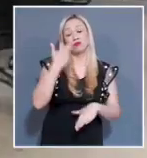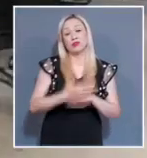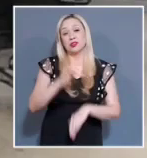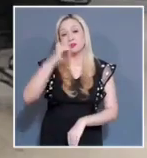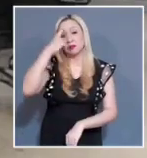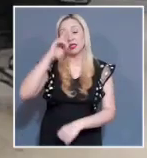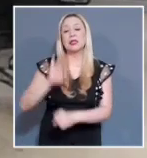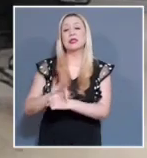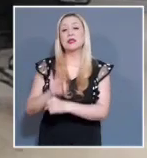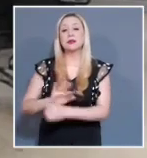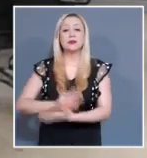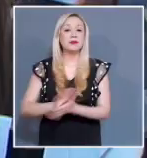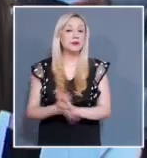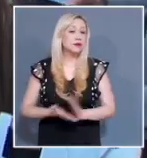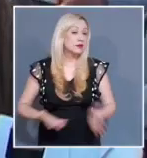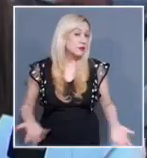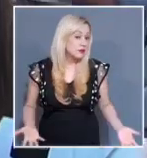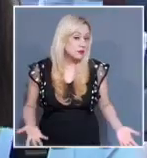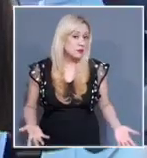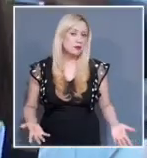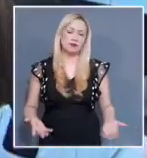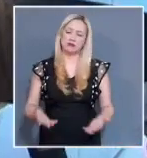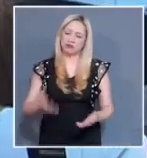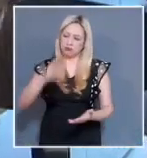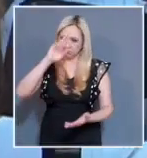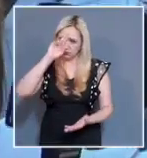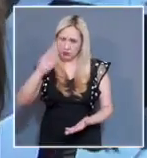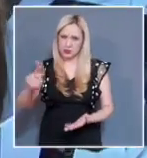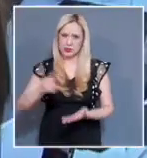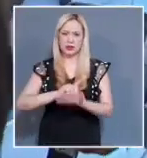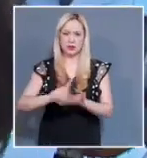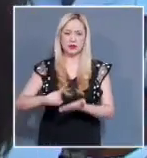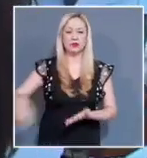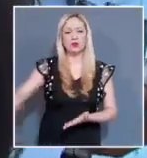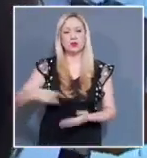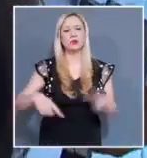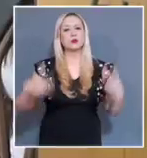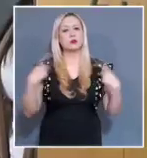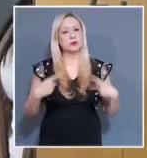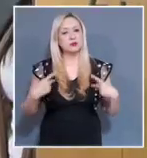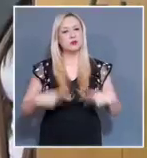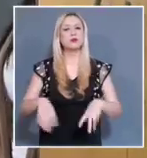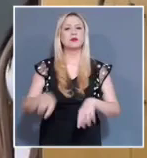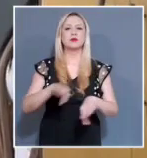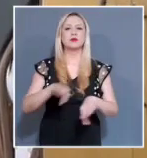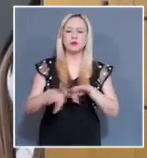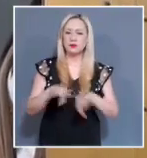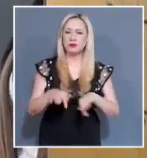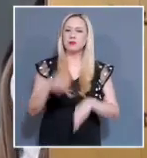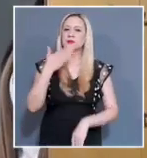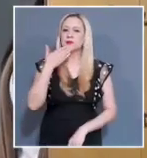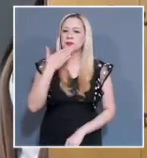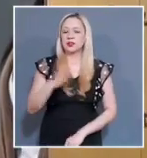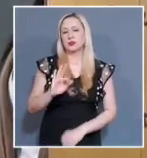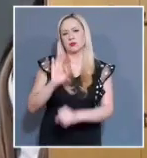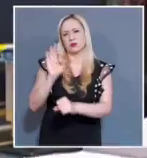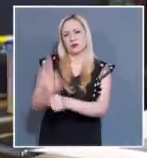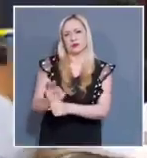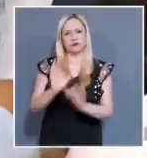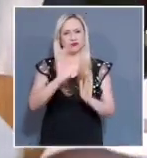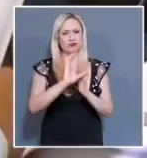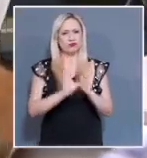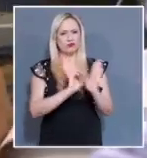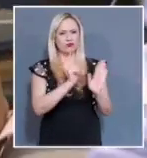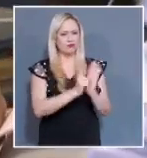el fin de garantizar la tutela judicial efectiva y la estabilidad en el empleo protegidos por la Constitución y